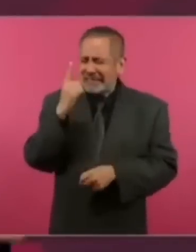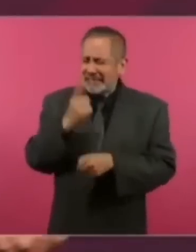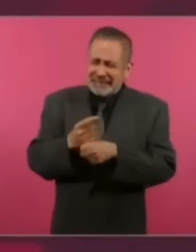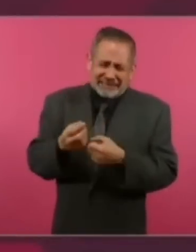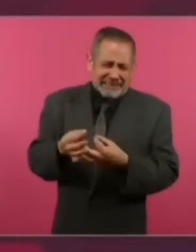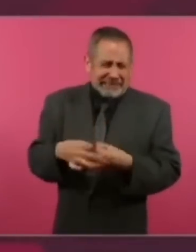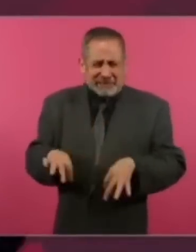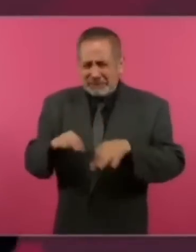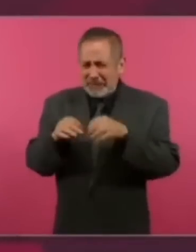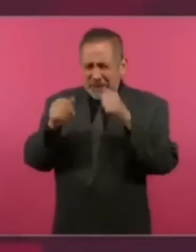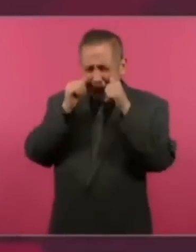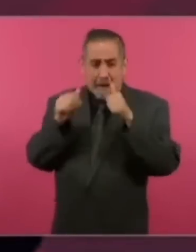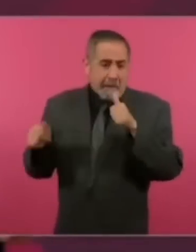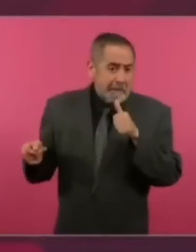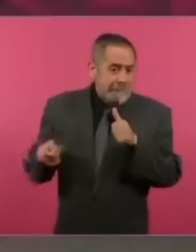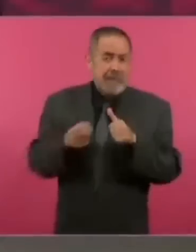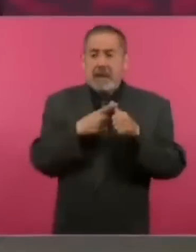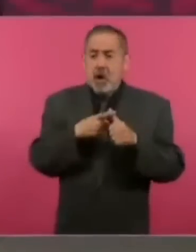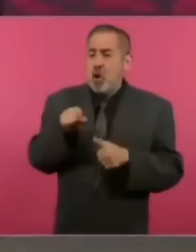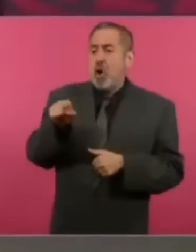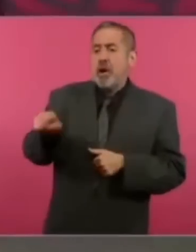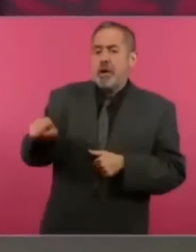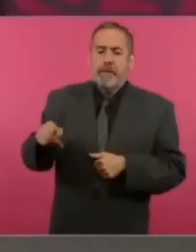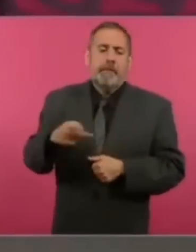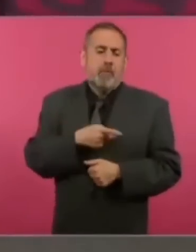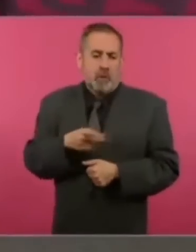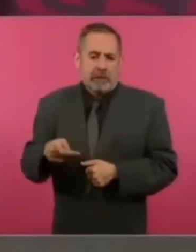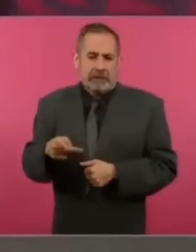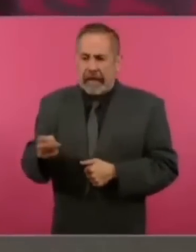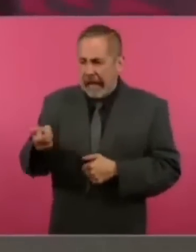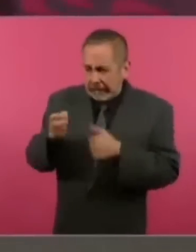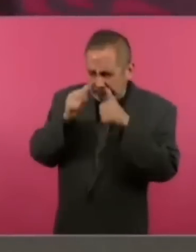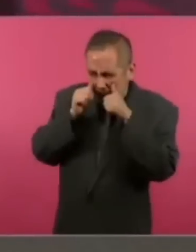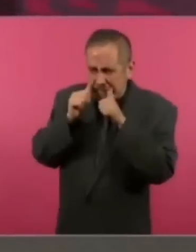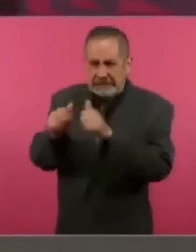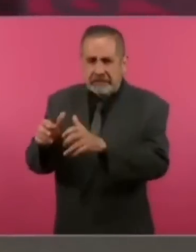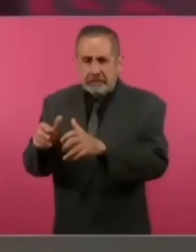Y eso a veces no se hace.